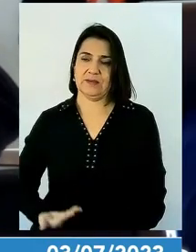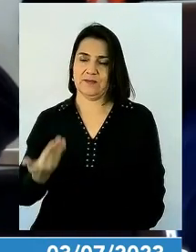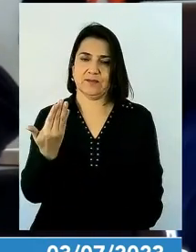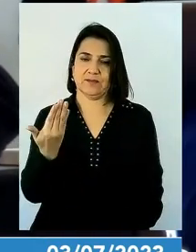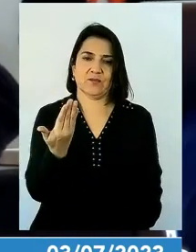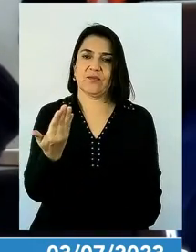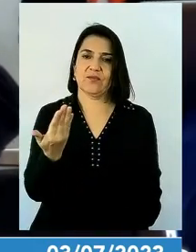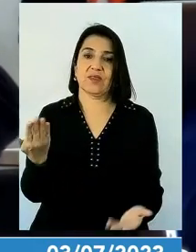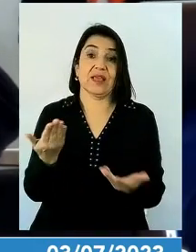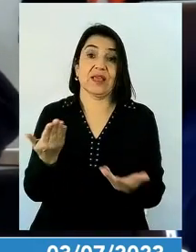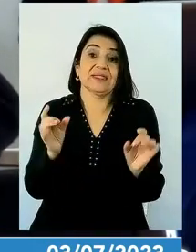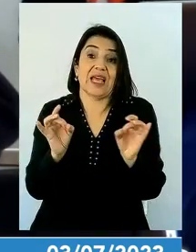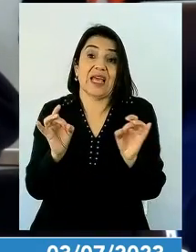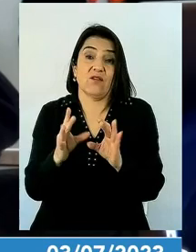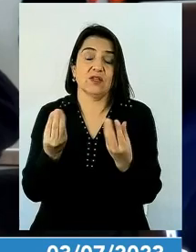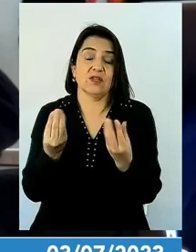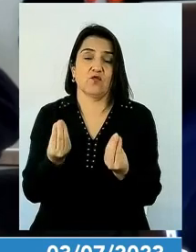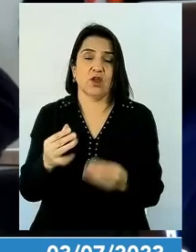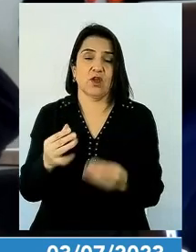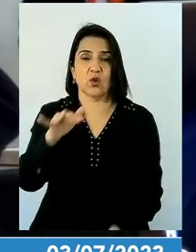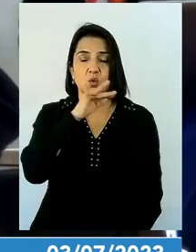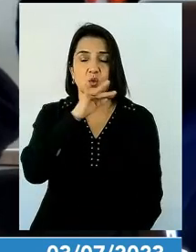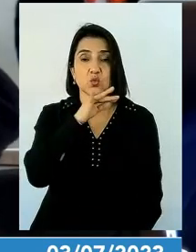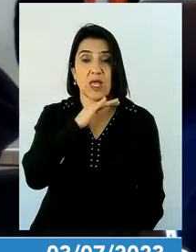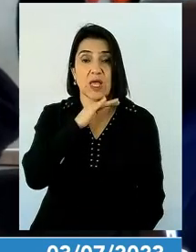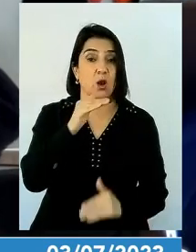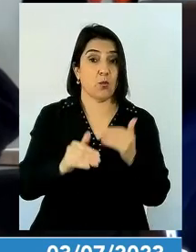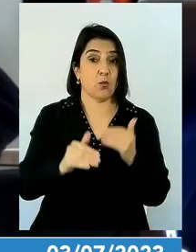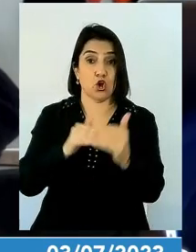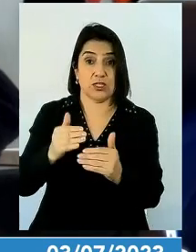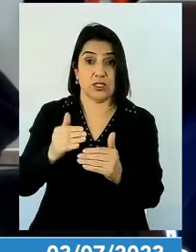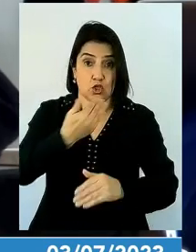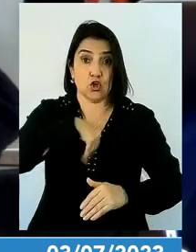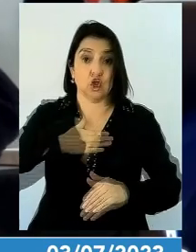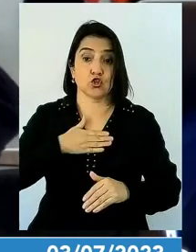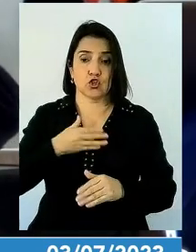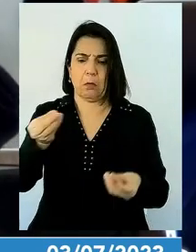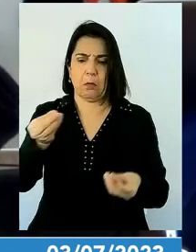bueno utilizar este proceso en que estamos para que quede establecido en la Constitución